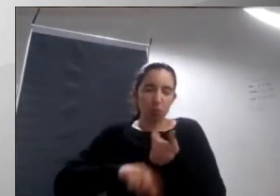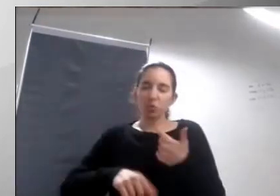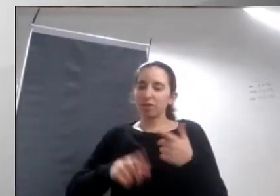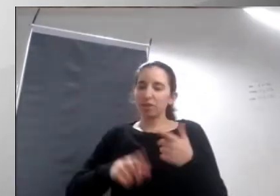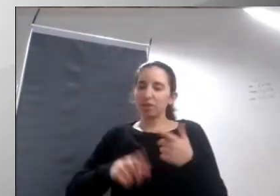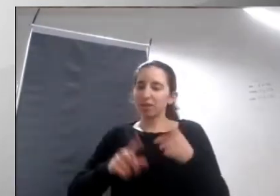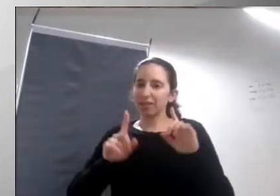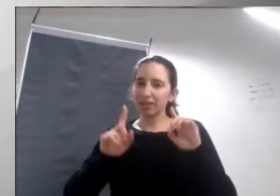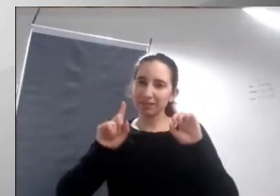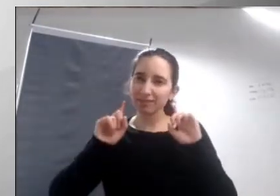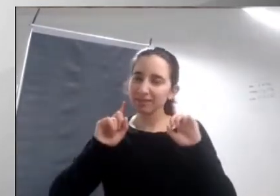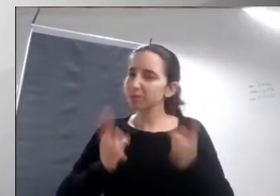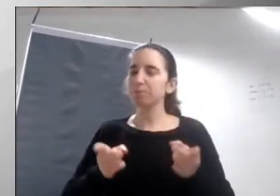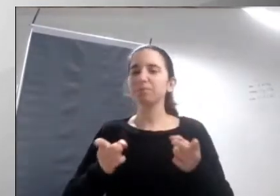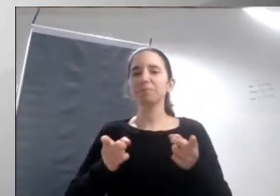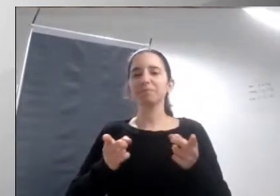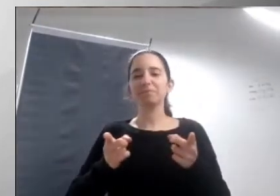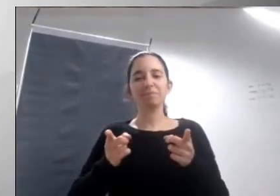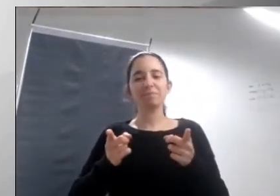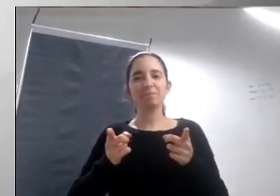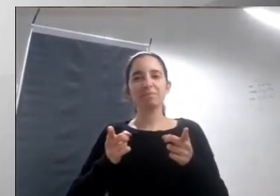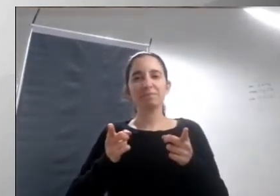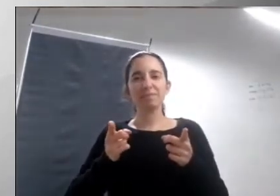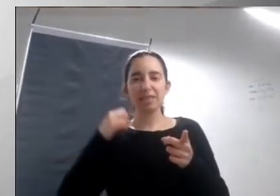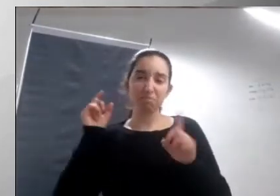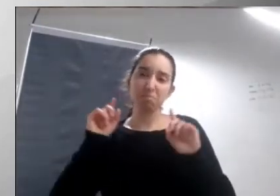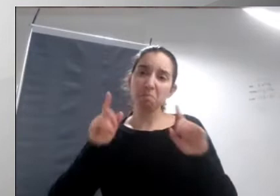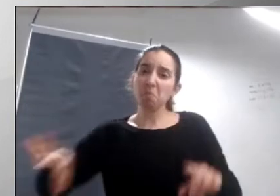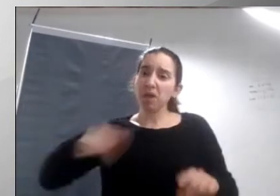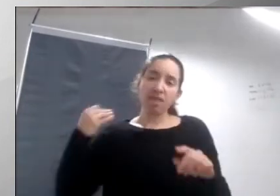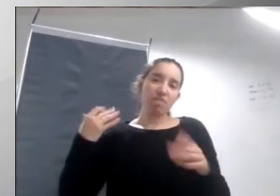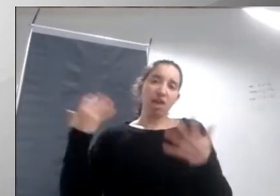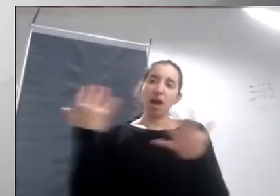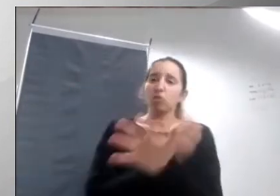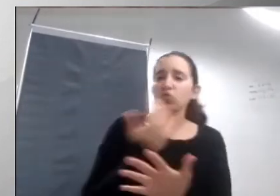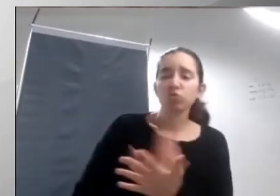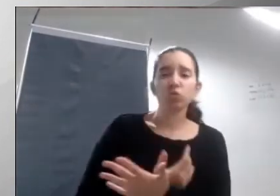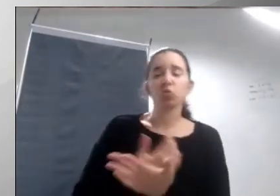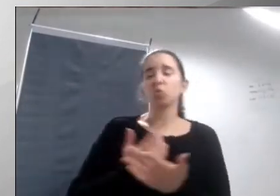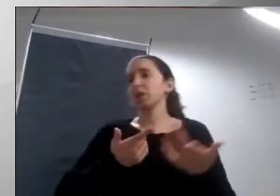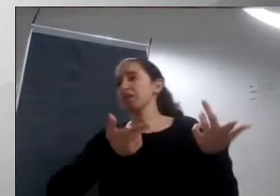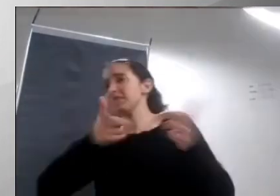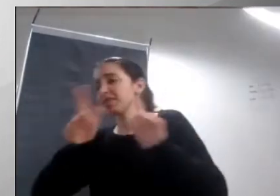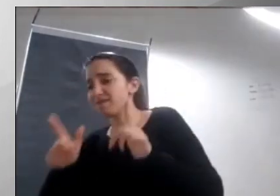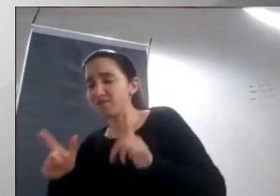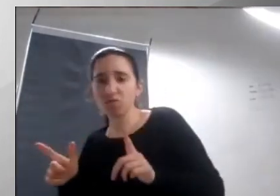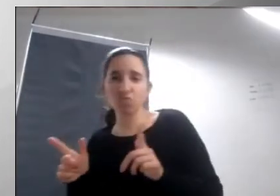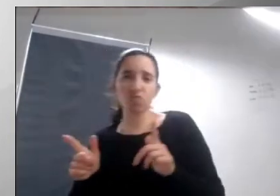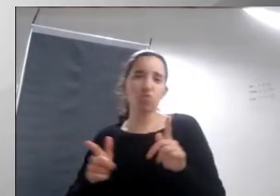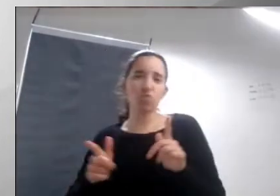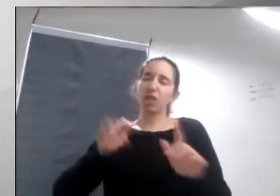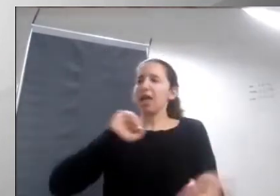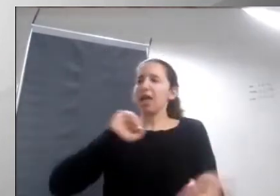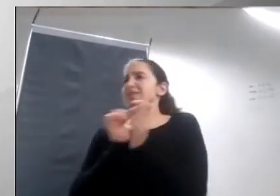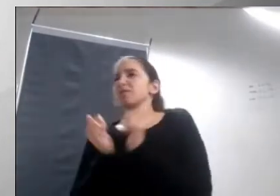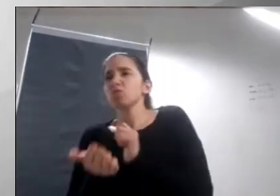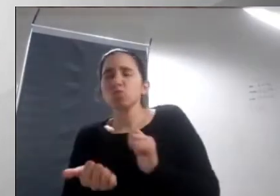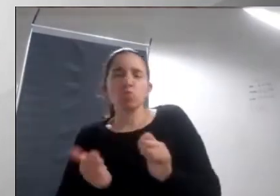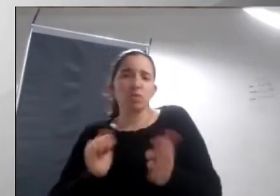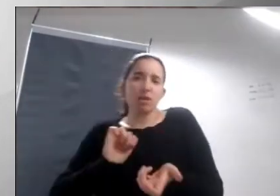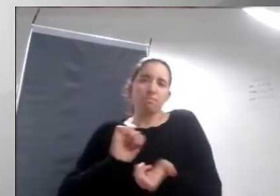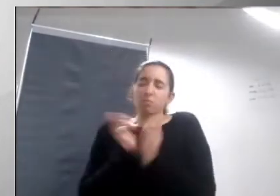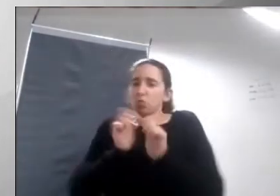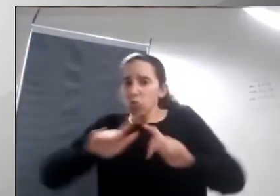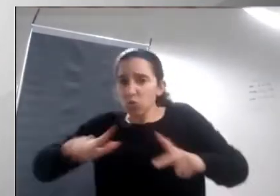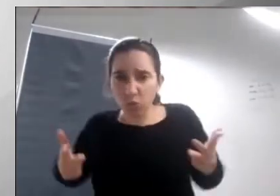disfrutar, también es la condición de sufrir y gozar de pronto desde el punto de vista del placer y del